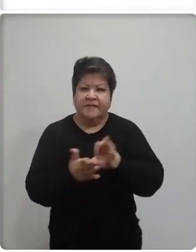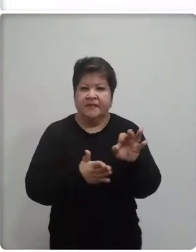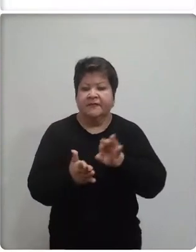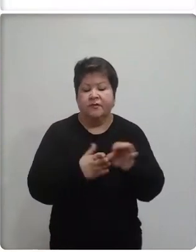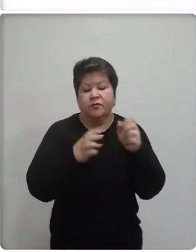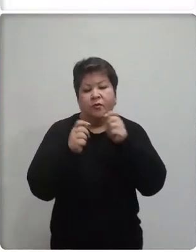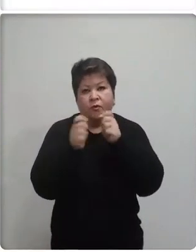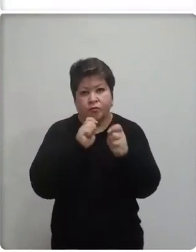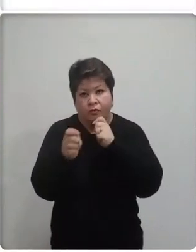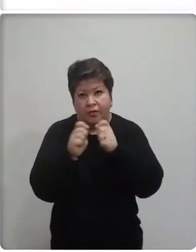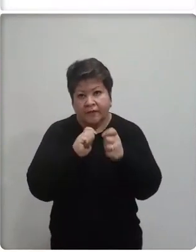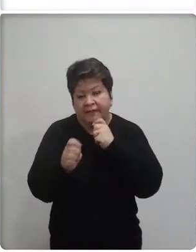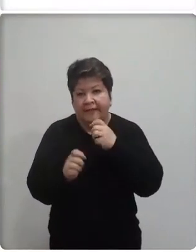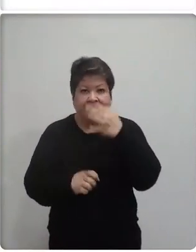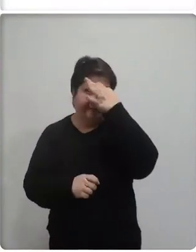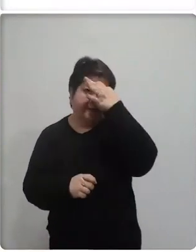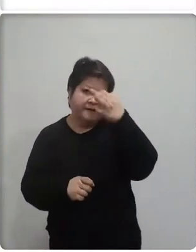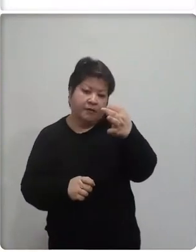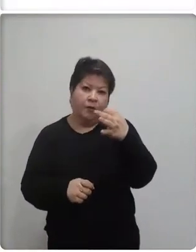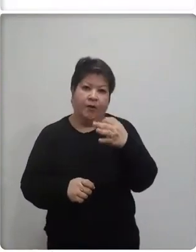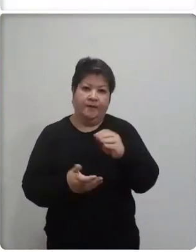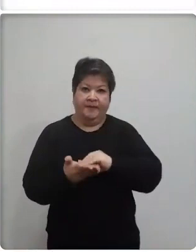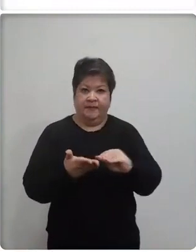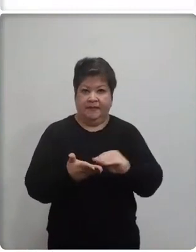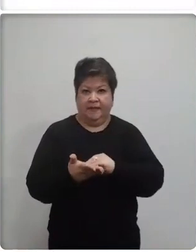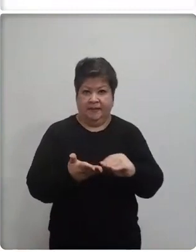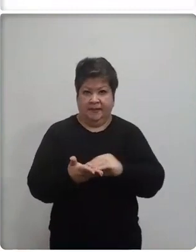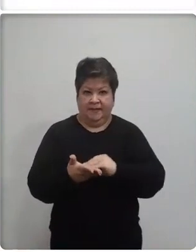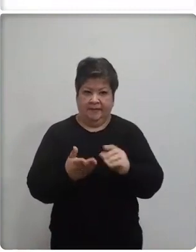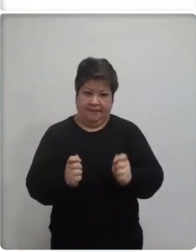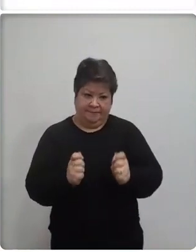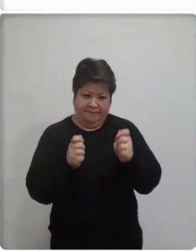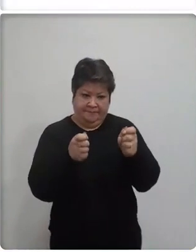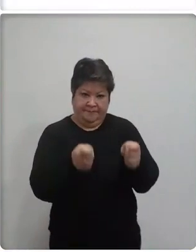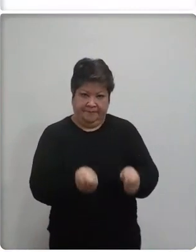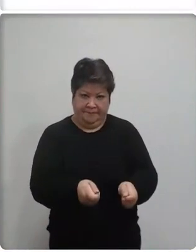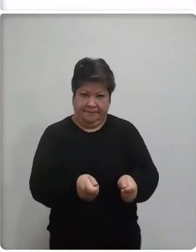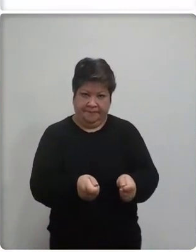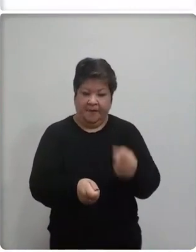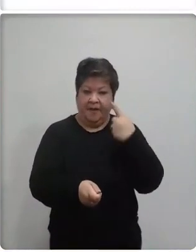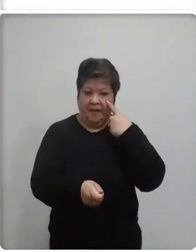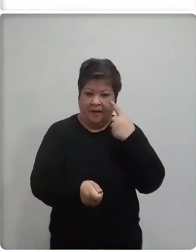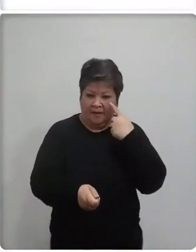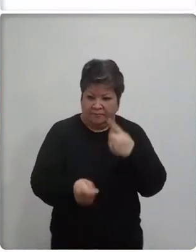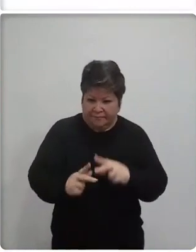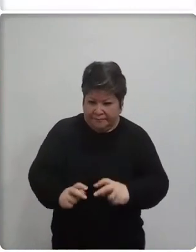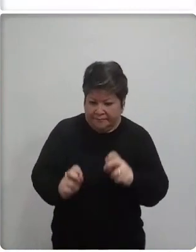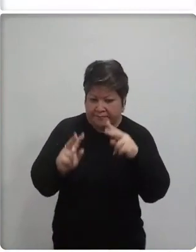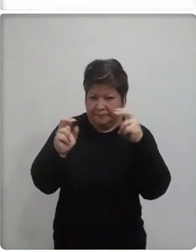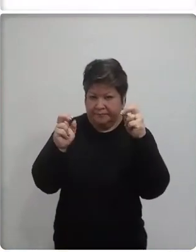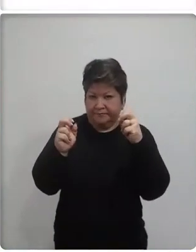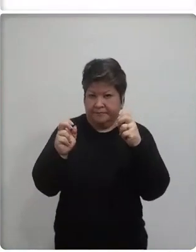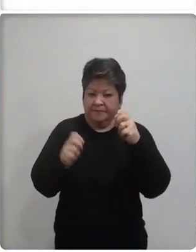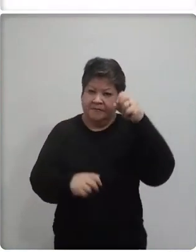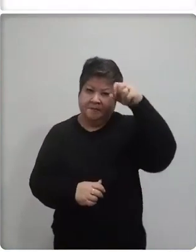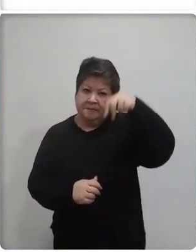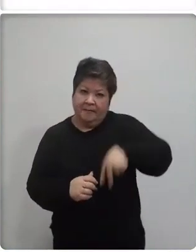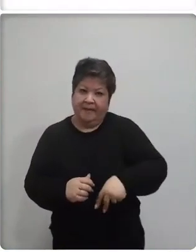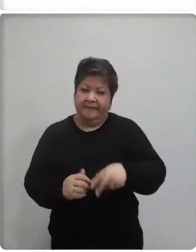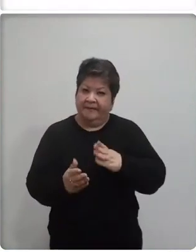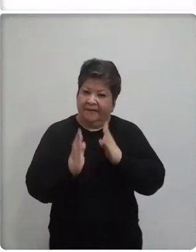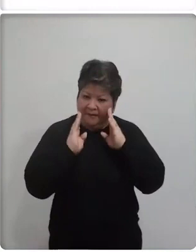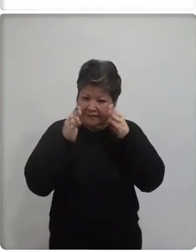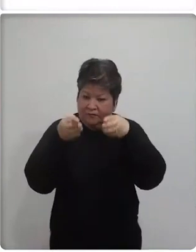consultoría técnico-administrativa para la implementación de este centro de referencia, lo que es el plan de atención sanitaria